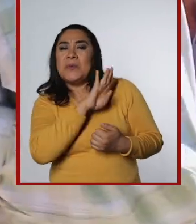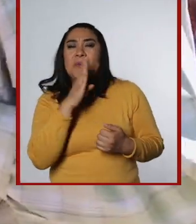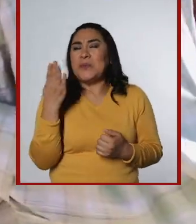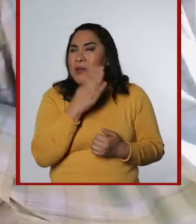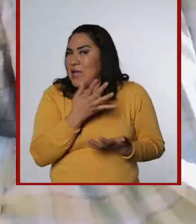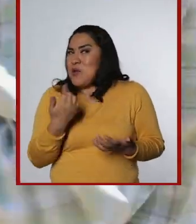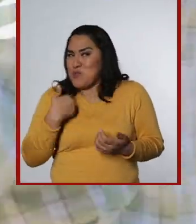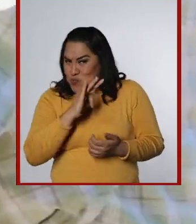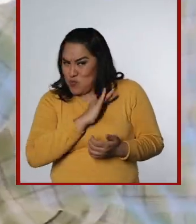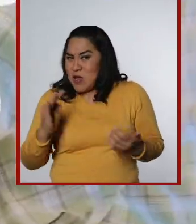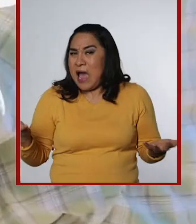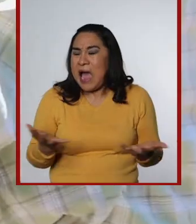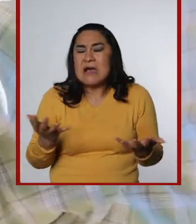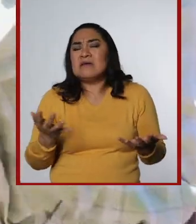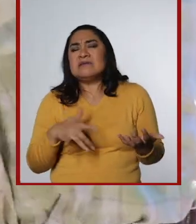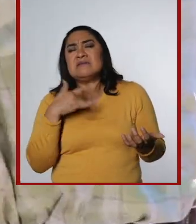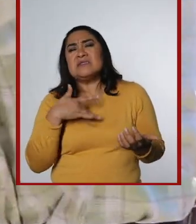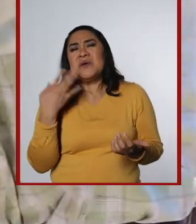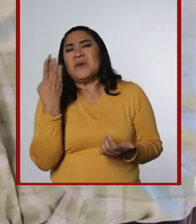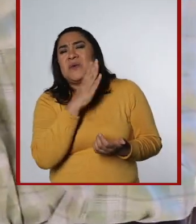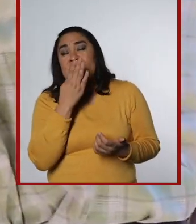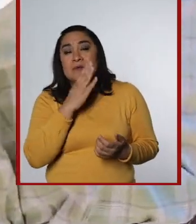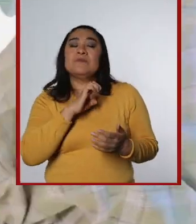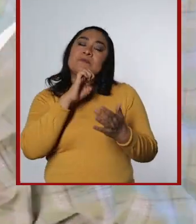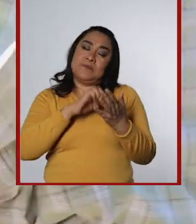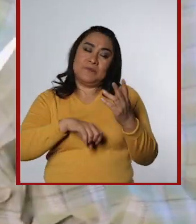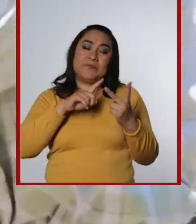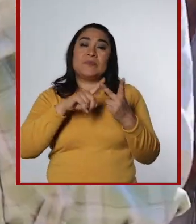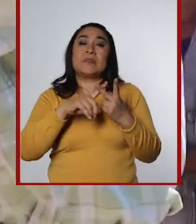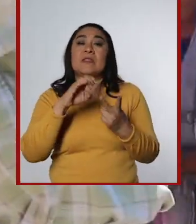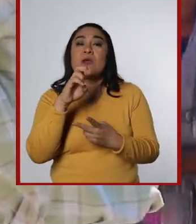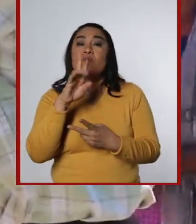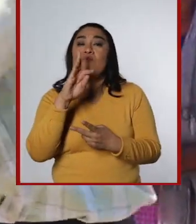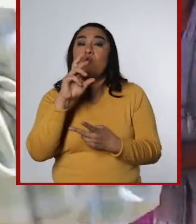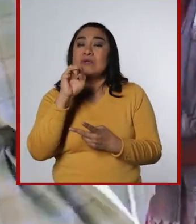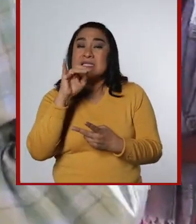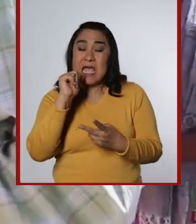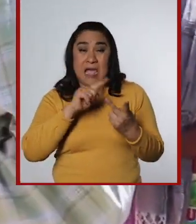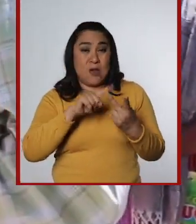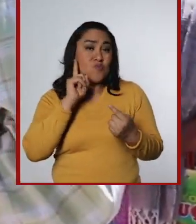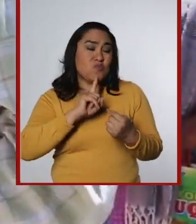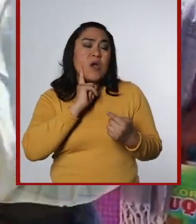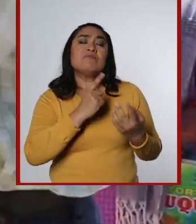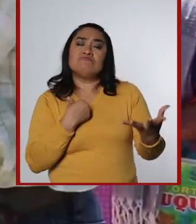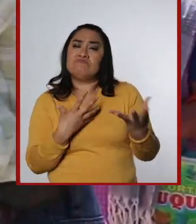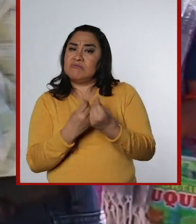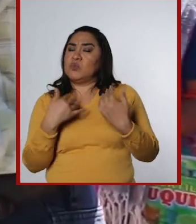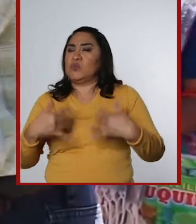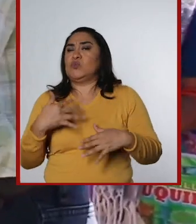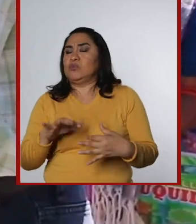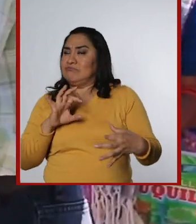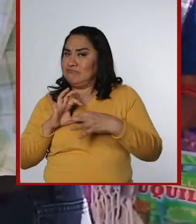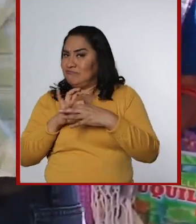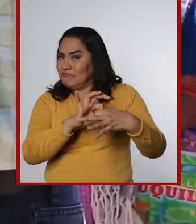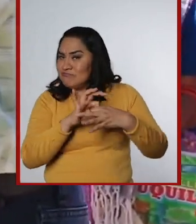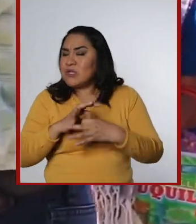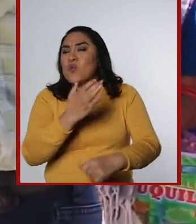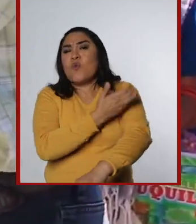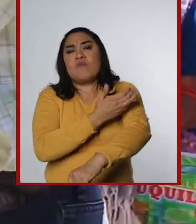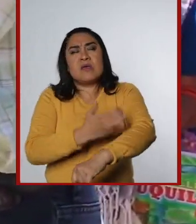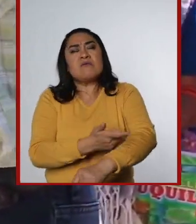mí ha sido una aliada, ha sido una compañera, ha sido una mujer que ha logrado cambios constitucionales importantes, que ha